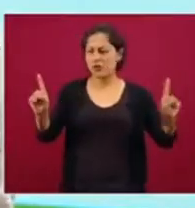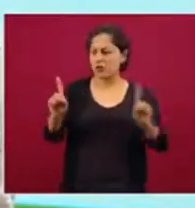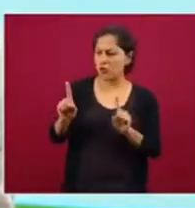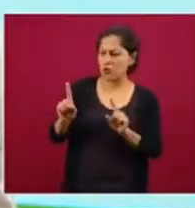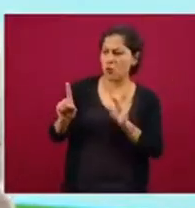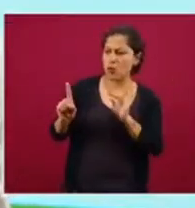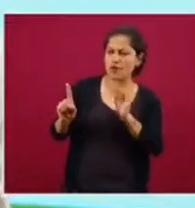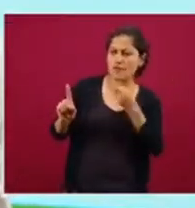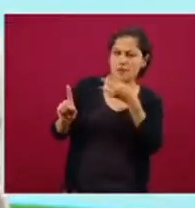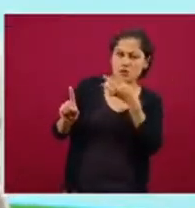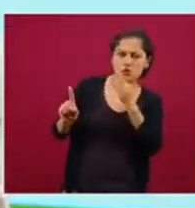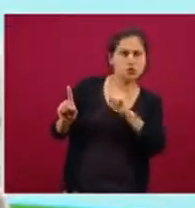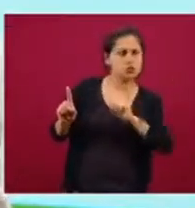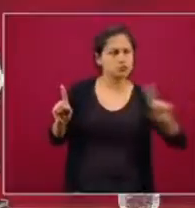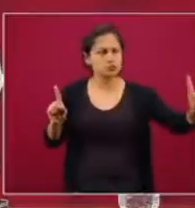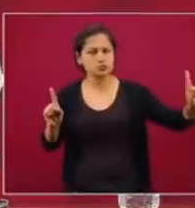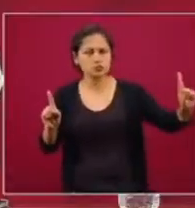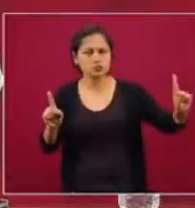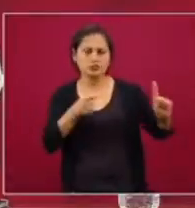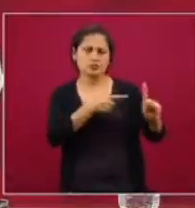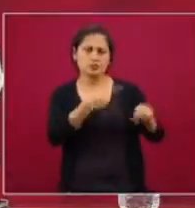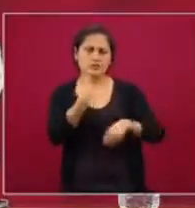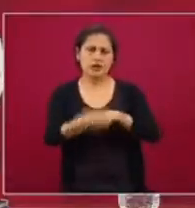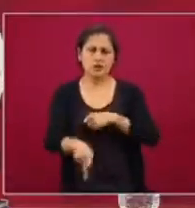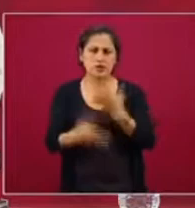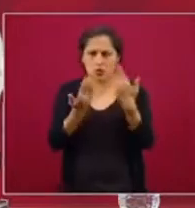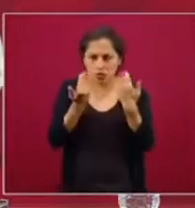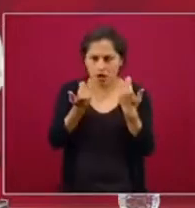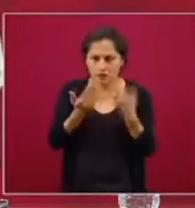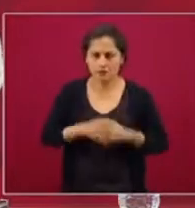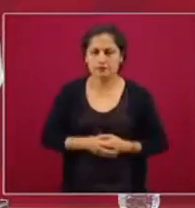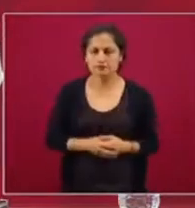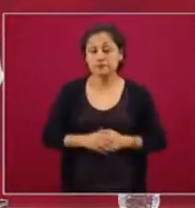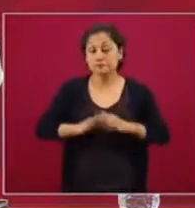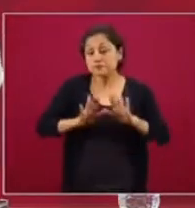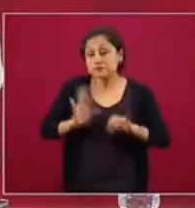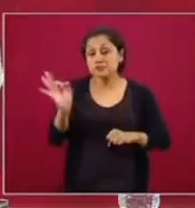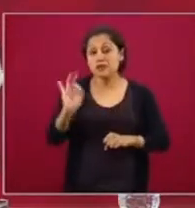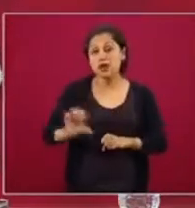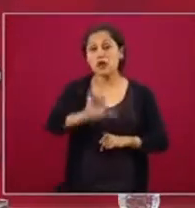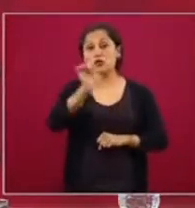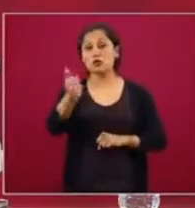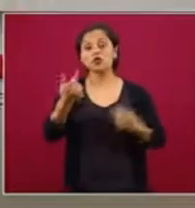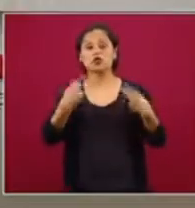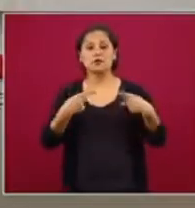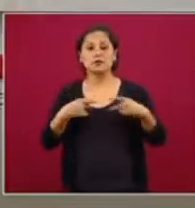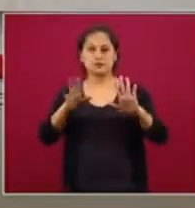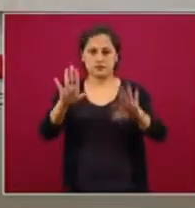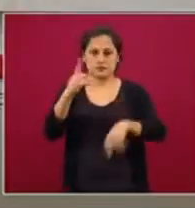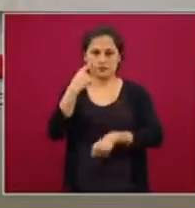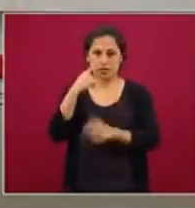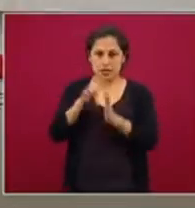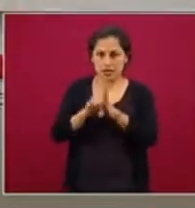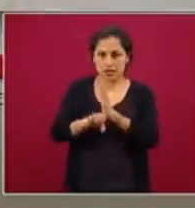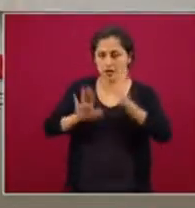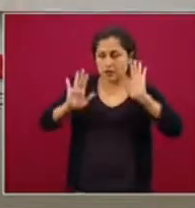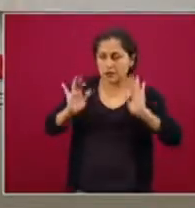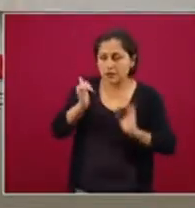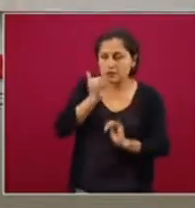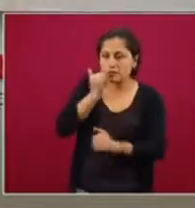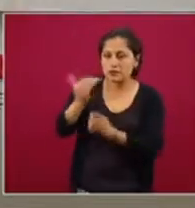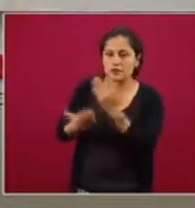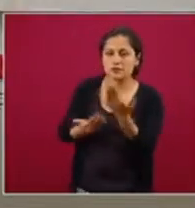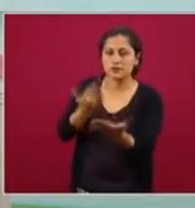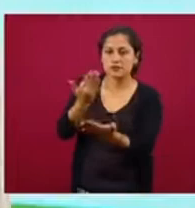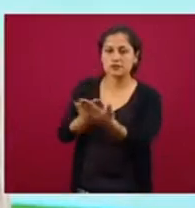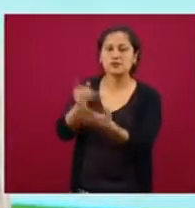saliste. Tú no estás en un riesgo relevante. Habrá quien sea lo contrario. Pongo el ejemplo también, si ella no se ofende, de la